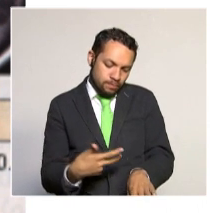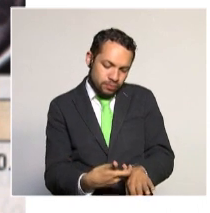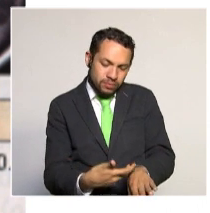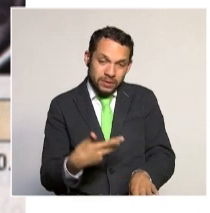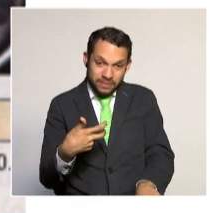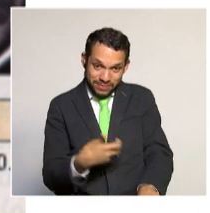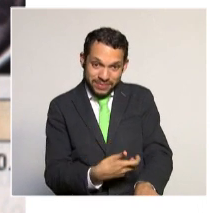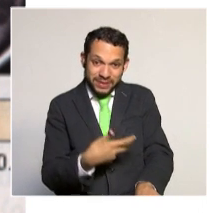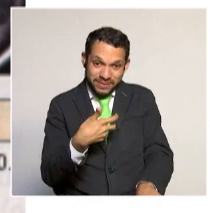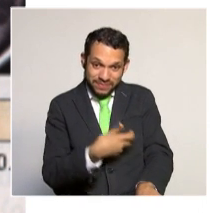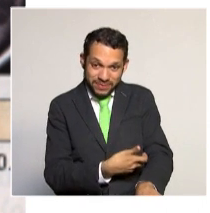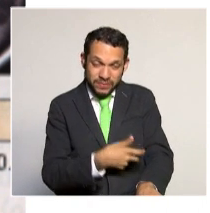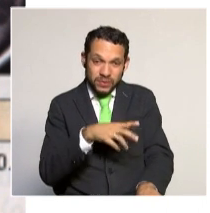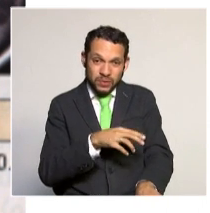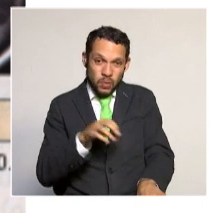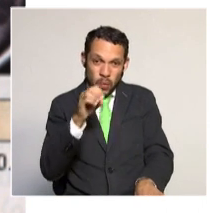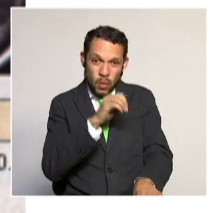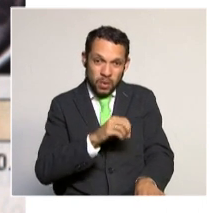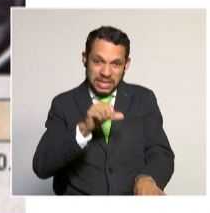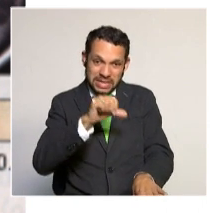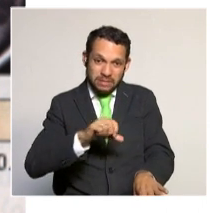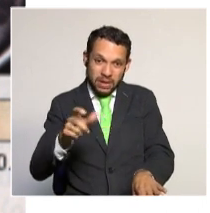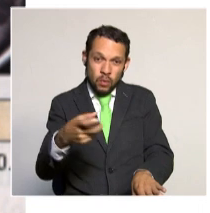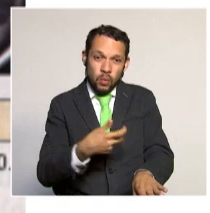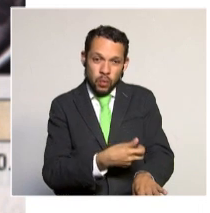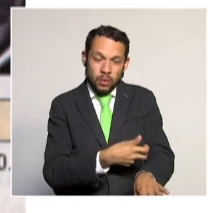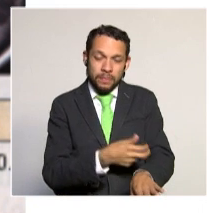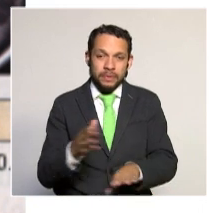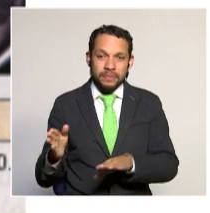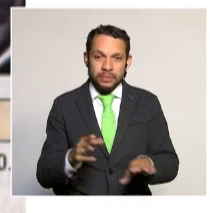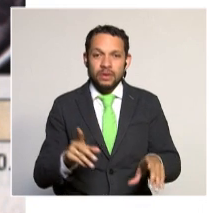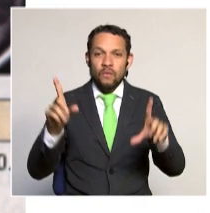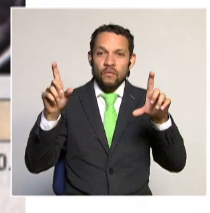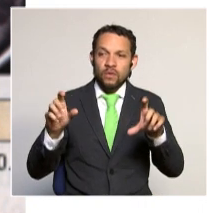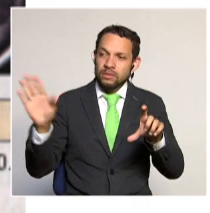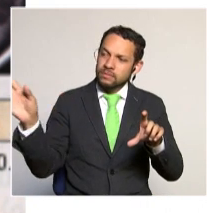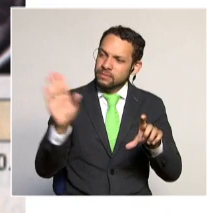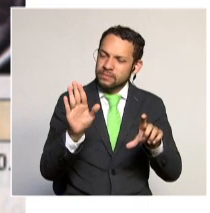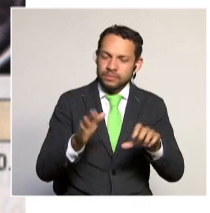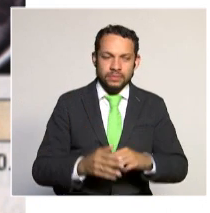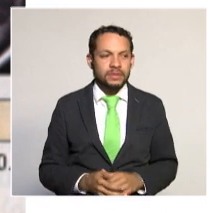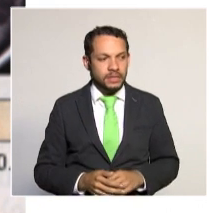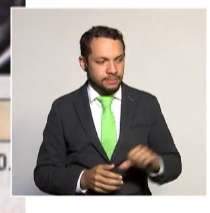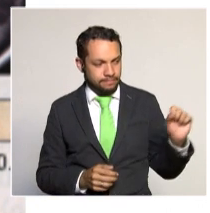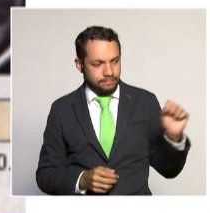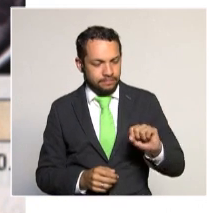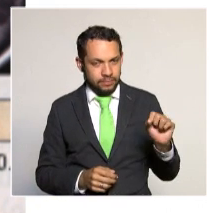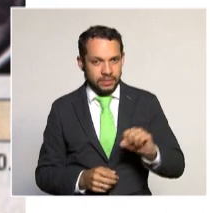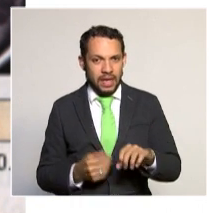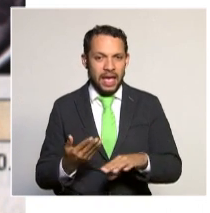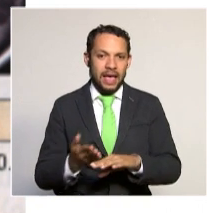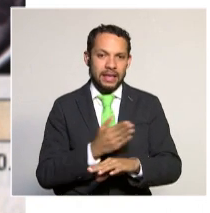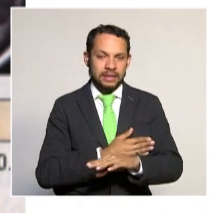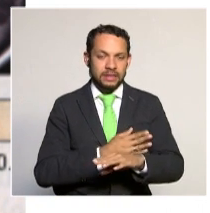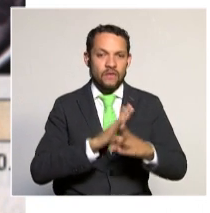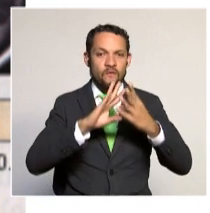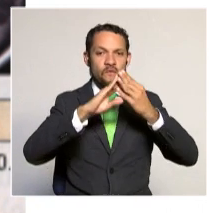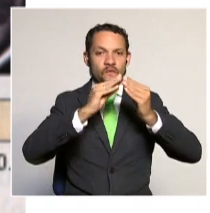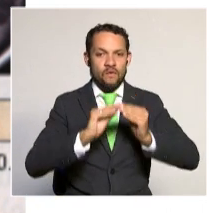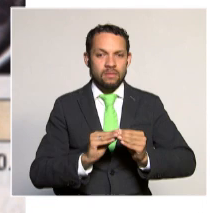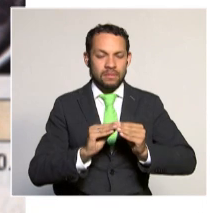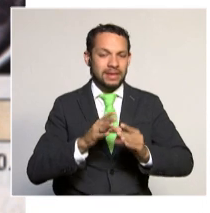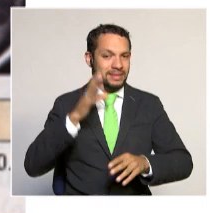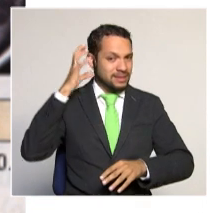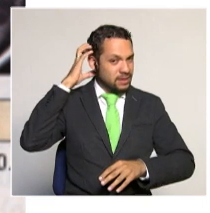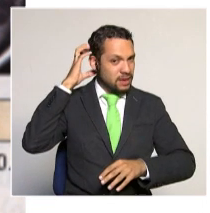tipo de ayudas terapéuticas. Estas imágenes... Estas imágenes hacen referencia también a resonancia magnética funcional. Aquí